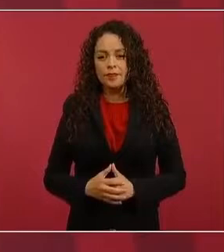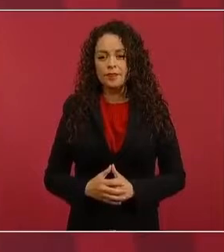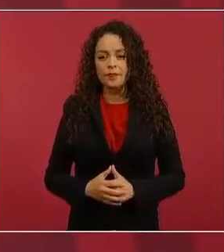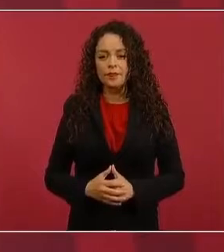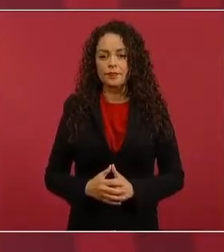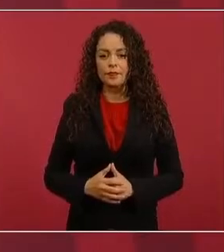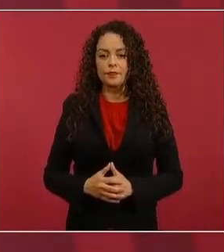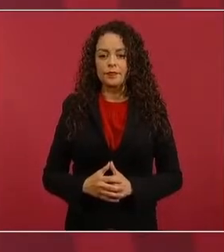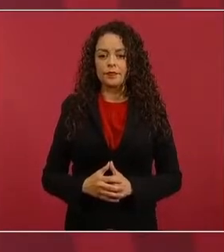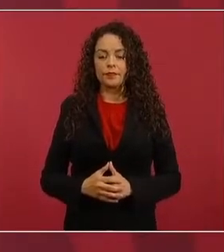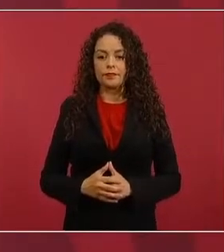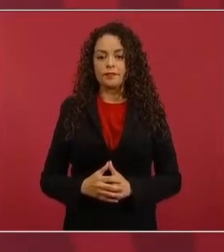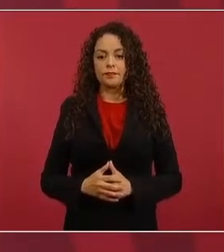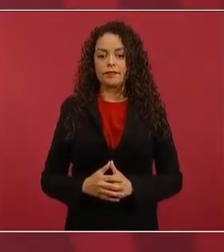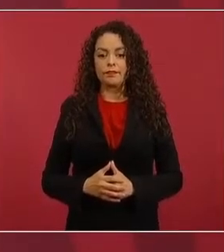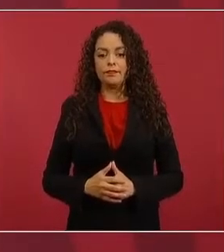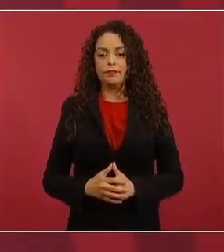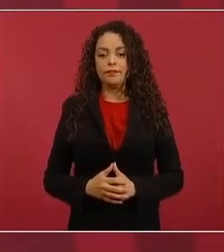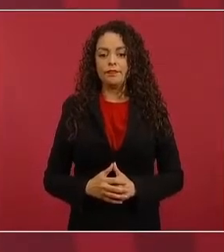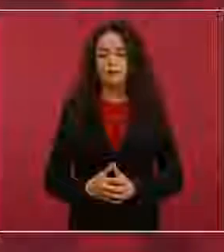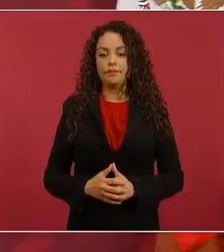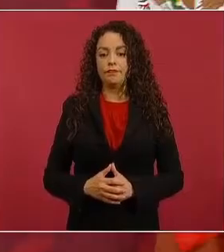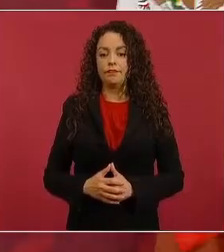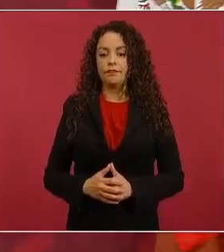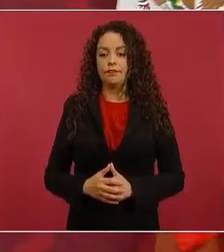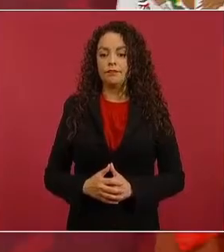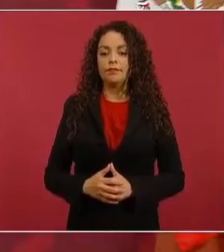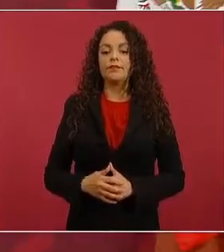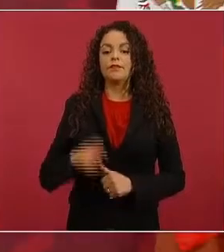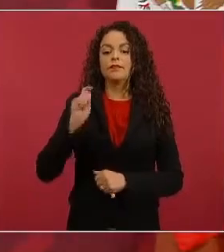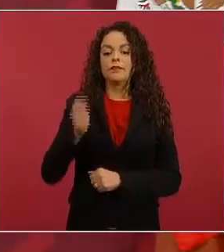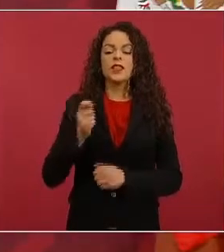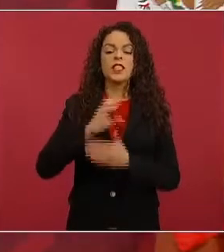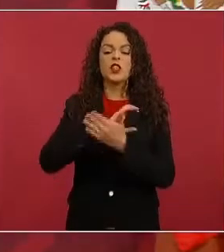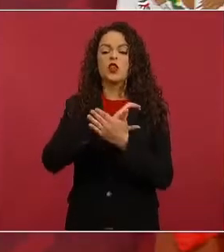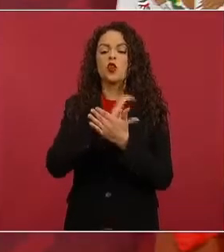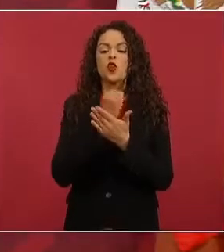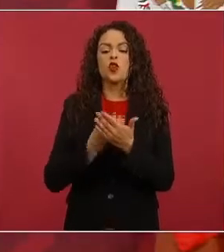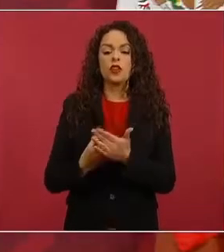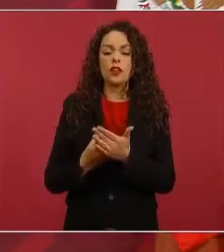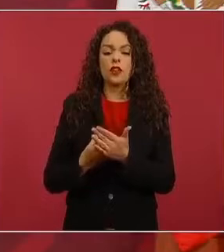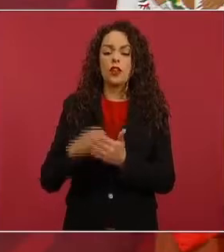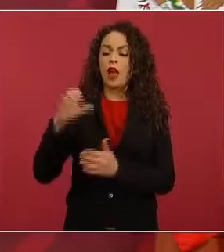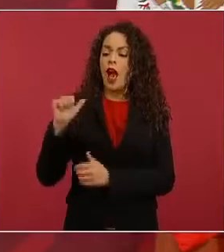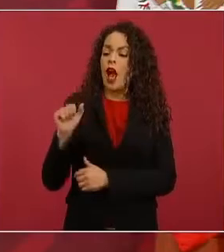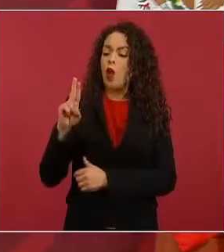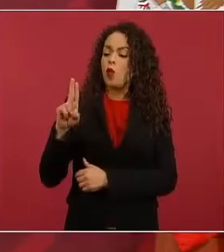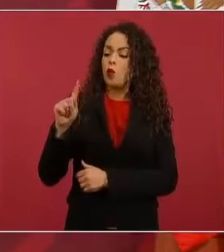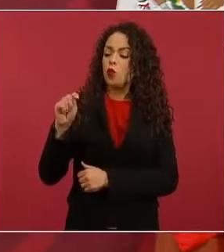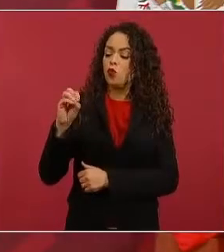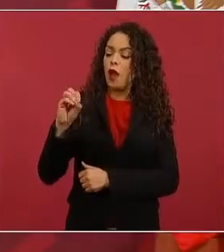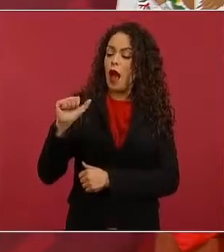están cancelados los llamados contratos de autoabasto,